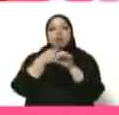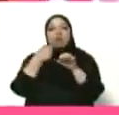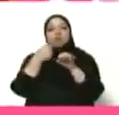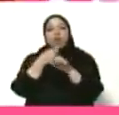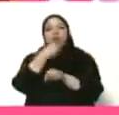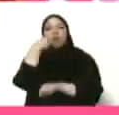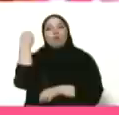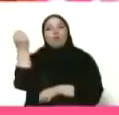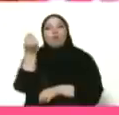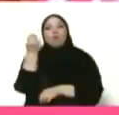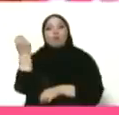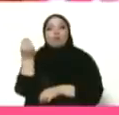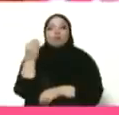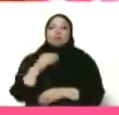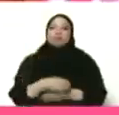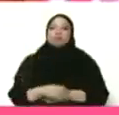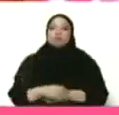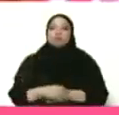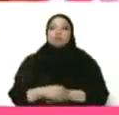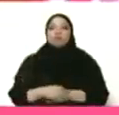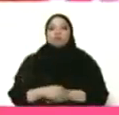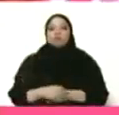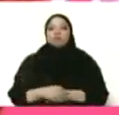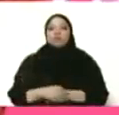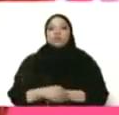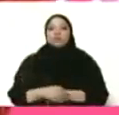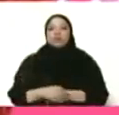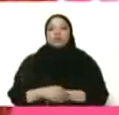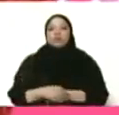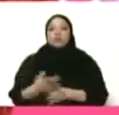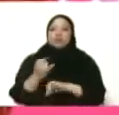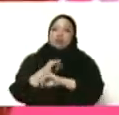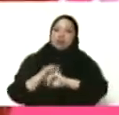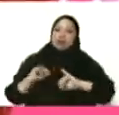juventud debe venir ya curada de eso.